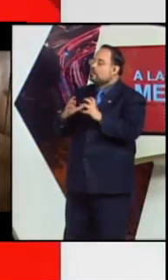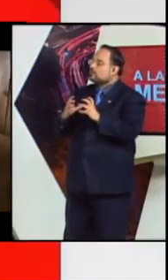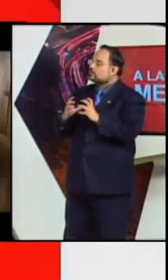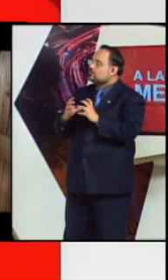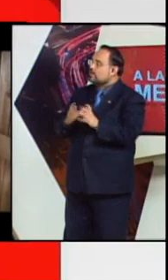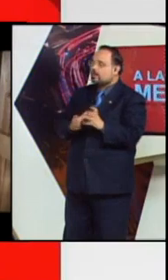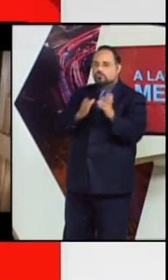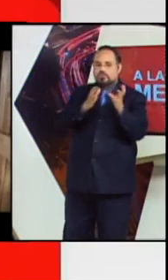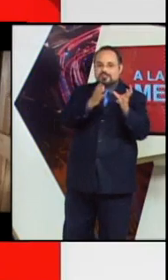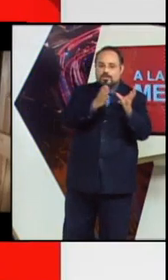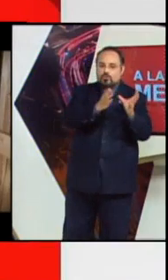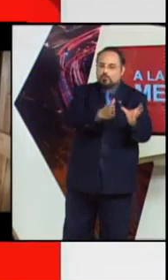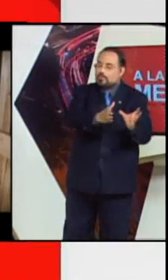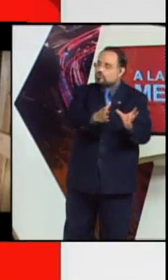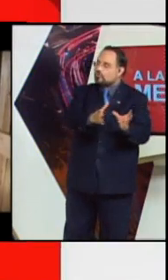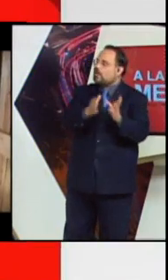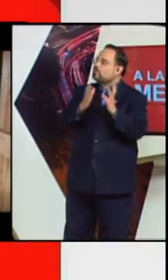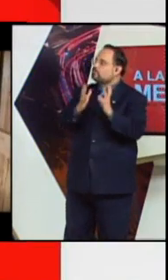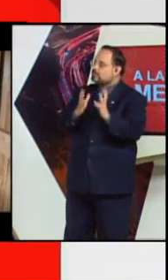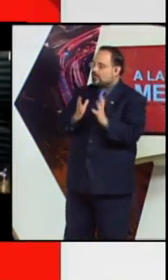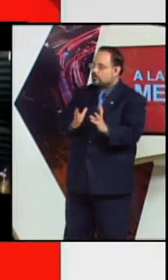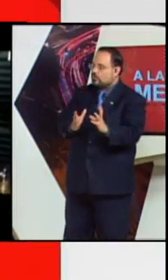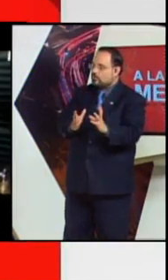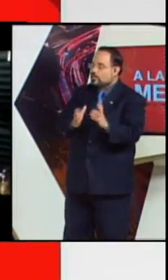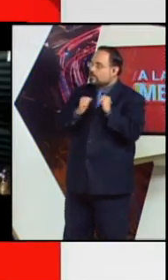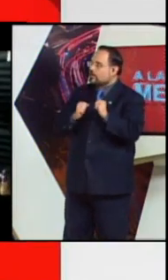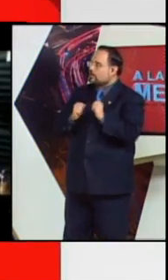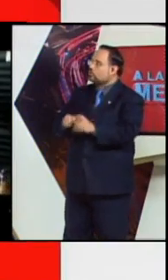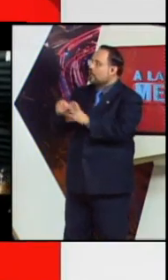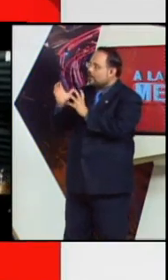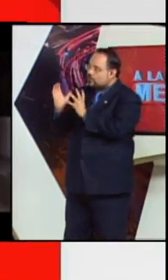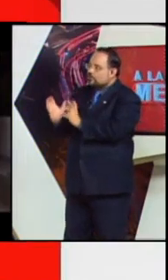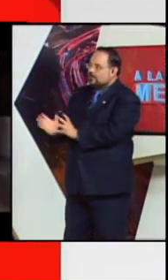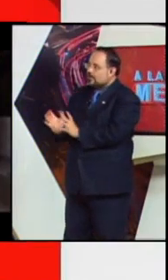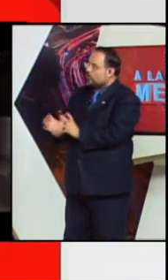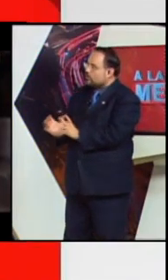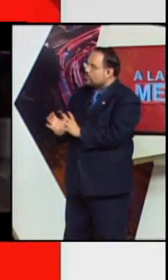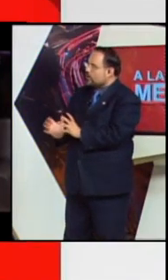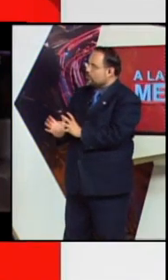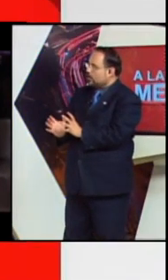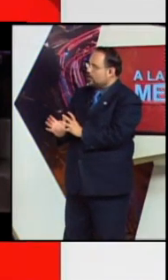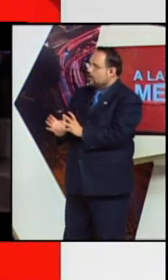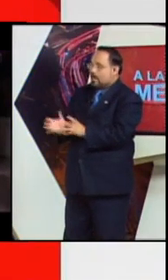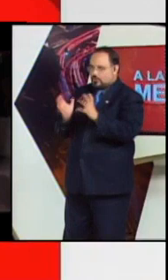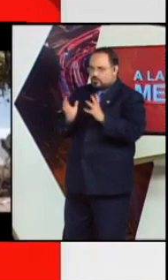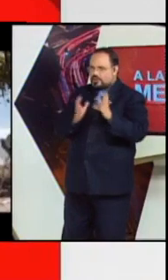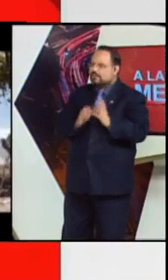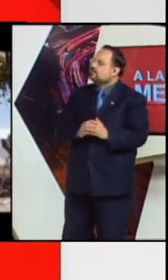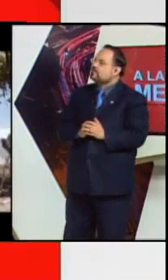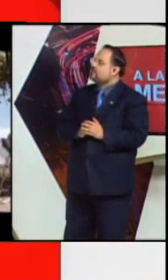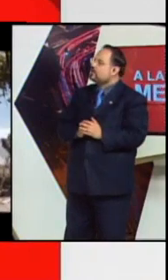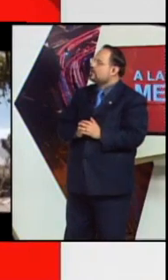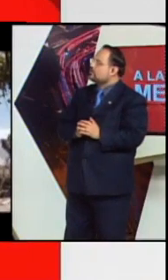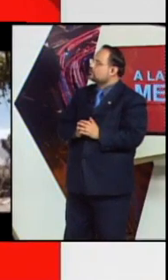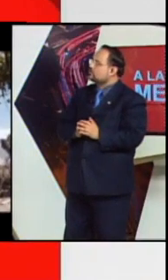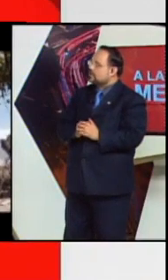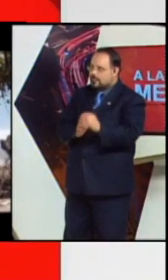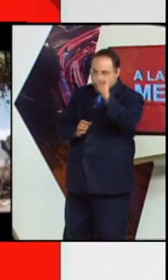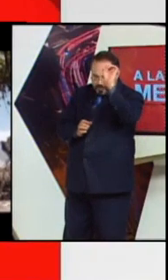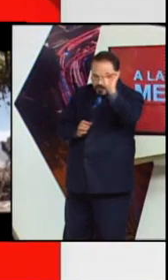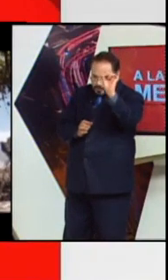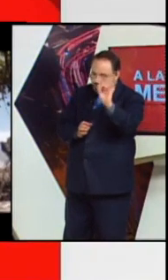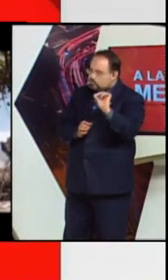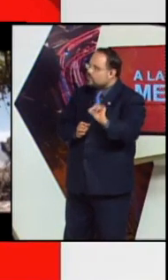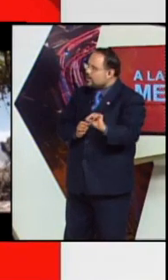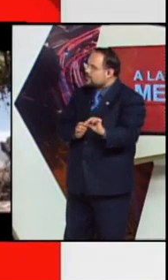una posibilidad de un desarrollo personal un desarrollo intelectual de un desarrollo laboral entonces qué significa esto sanz